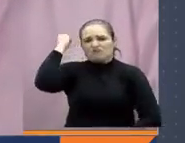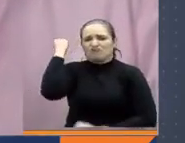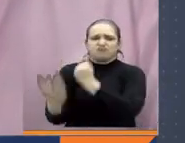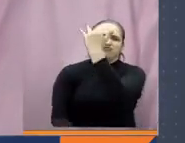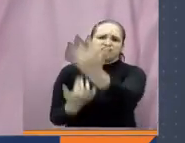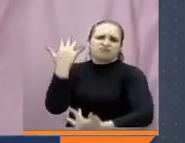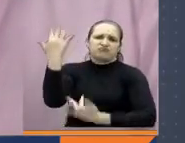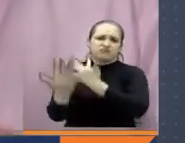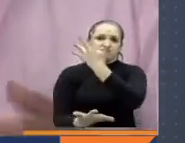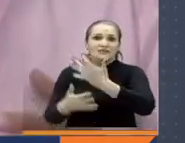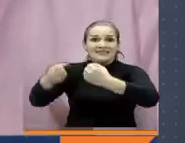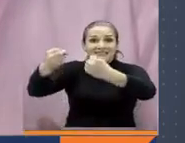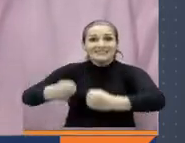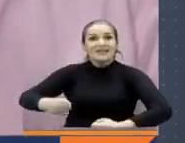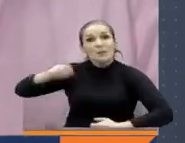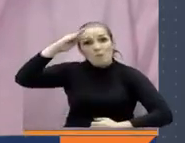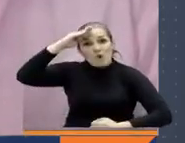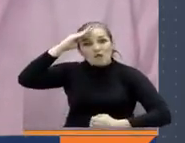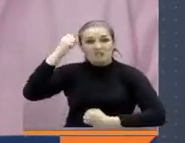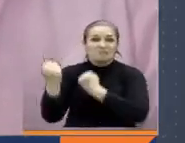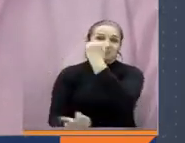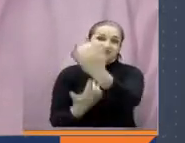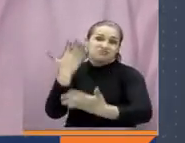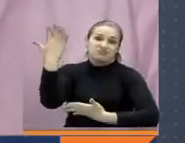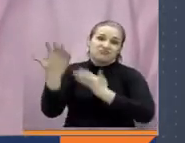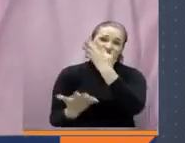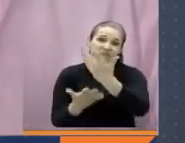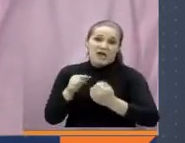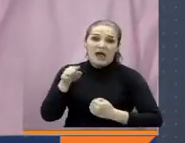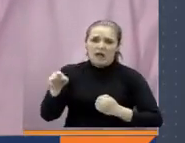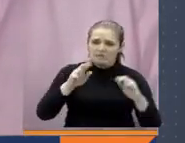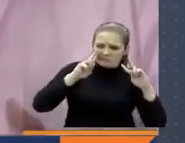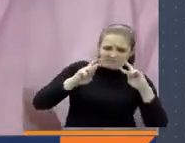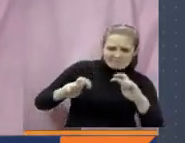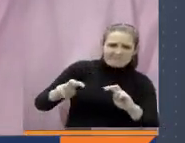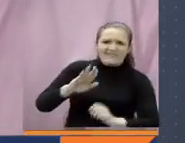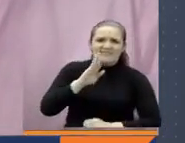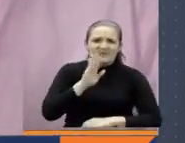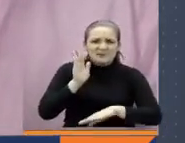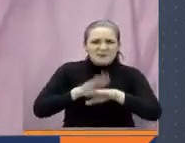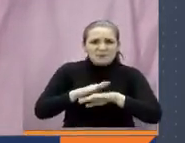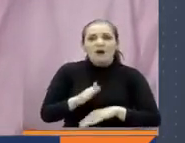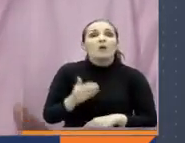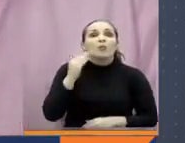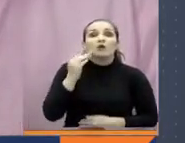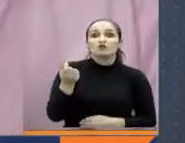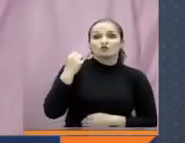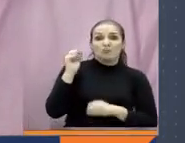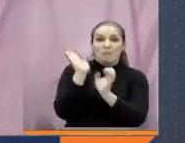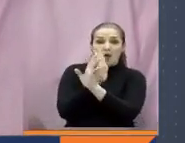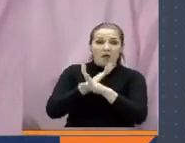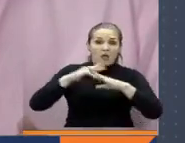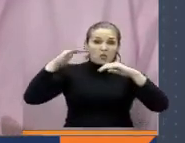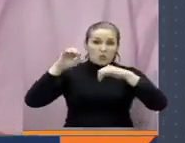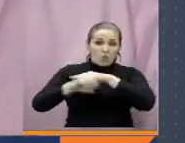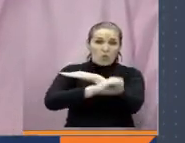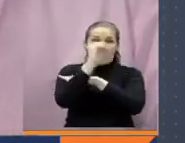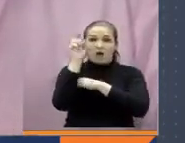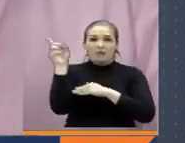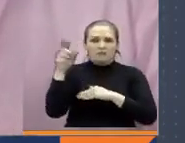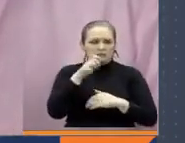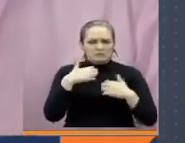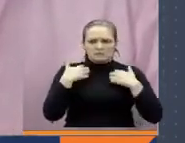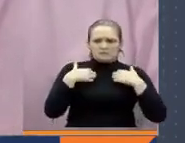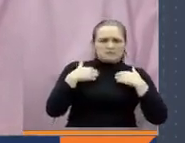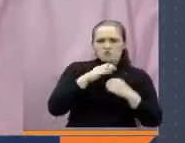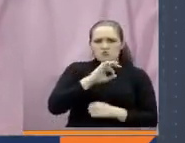de esta entidad estatal. Las autoridades adelantan la investigación correspondiente. El hecho ocurrió esta madrugada y tiene consternados a los habitantes de